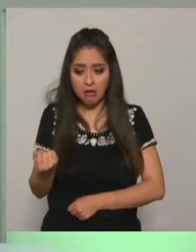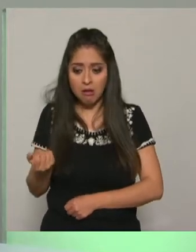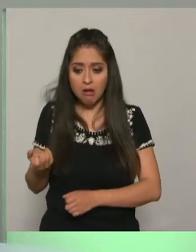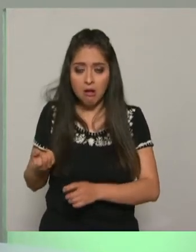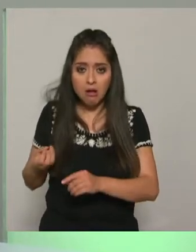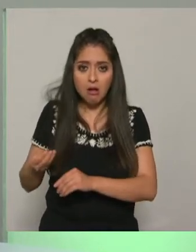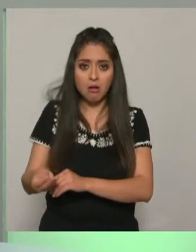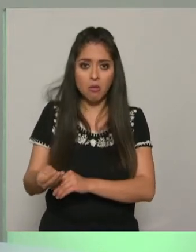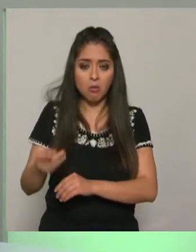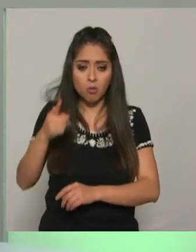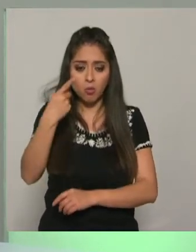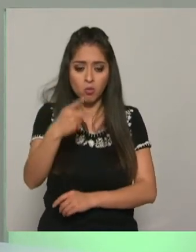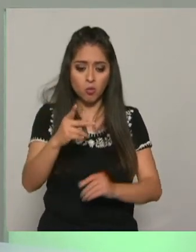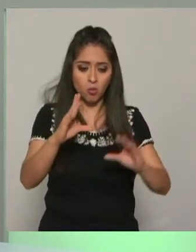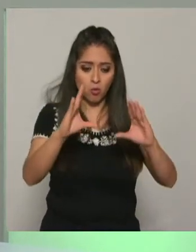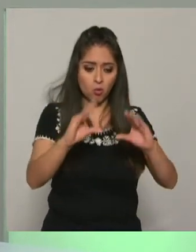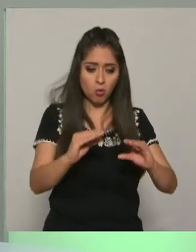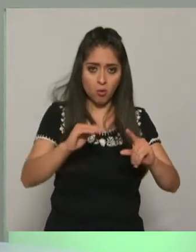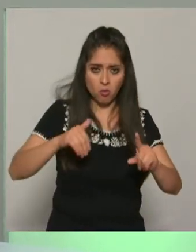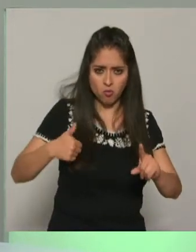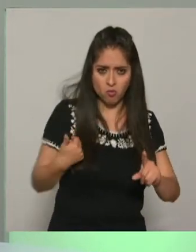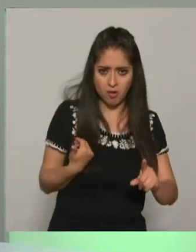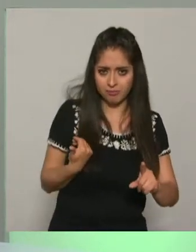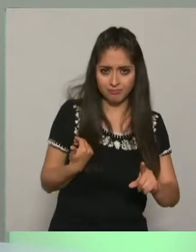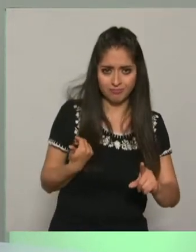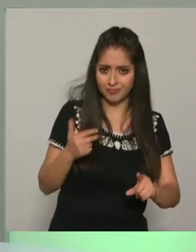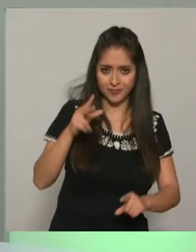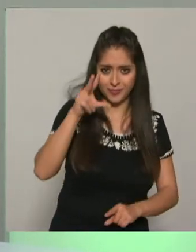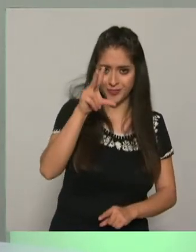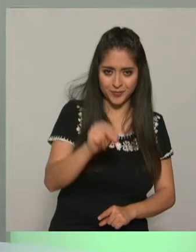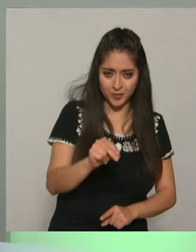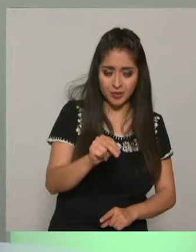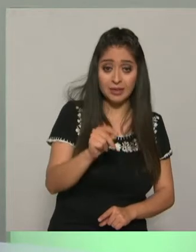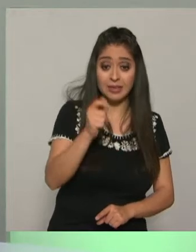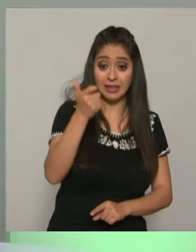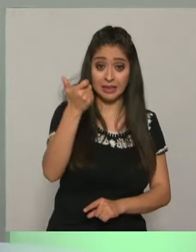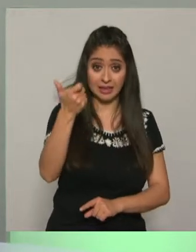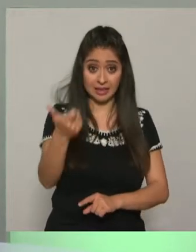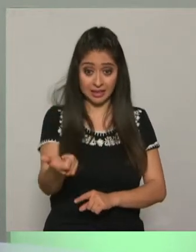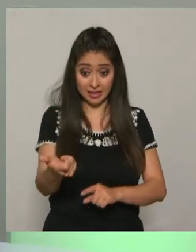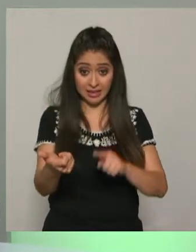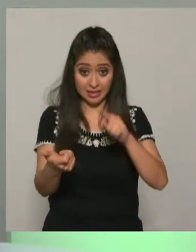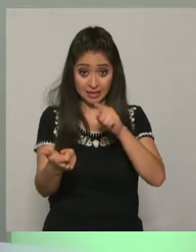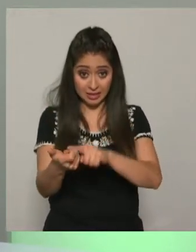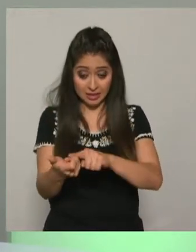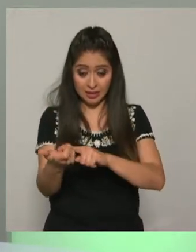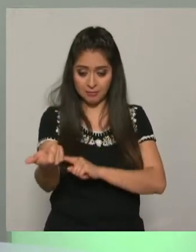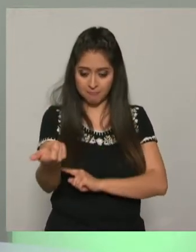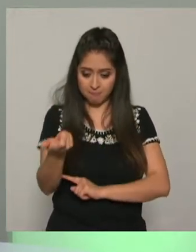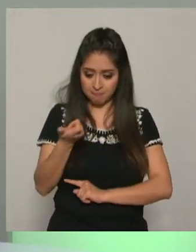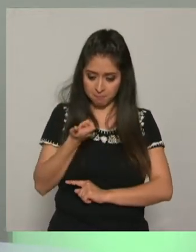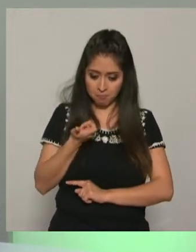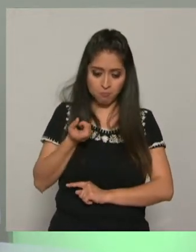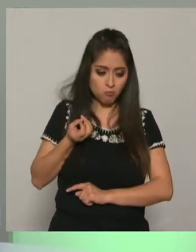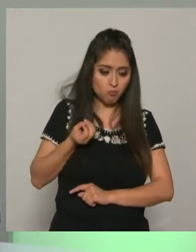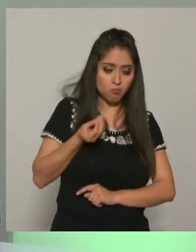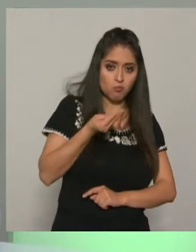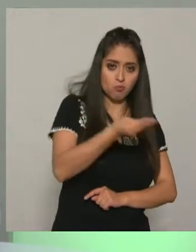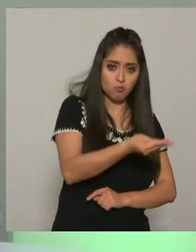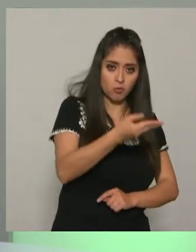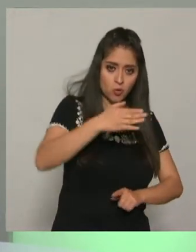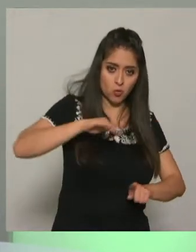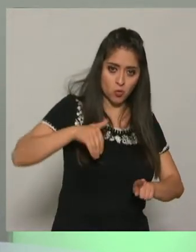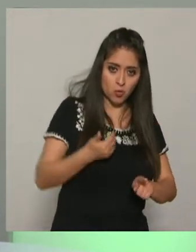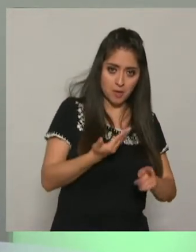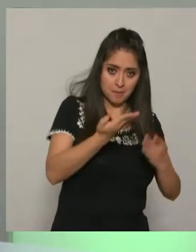lo metas abajo del colchón. El dinero, en el momento que lo recibas, lo depositas, o